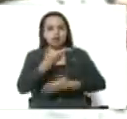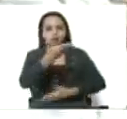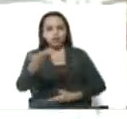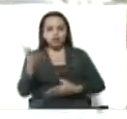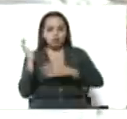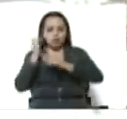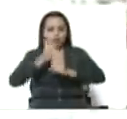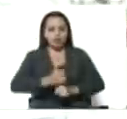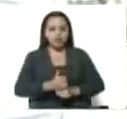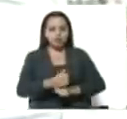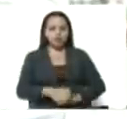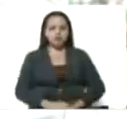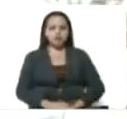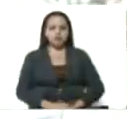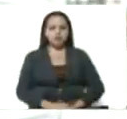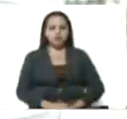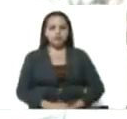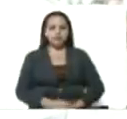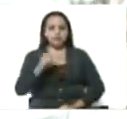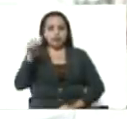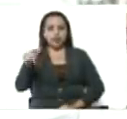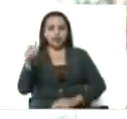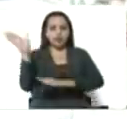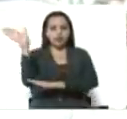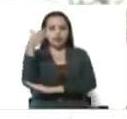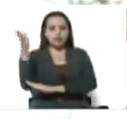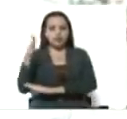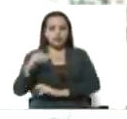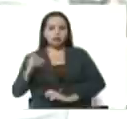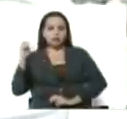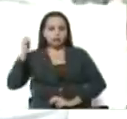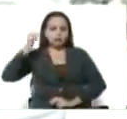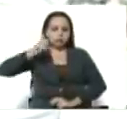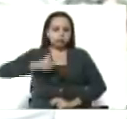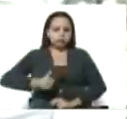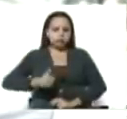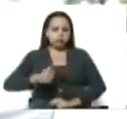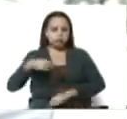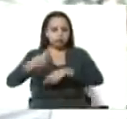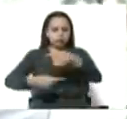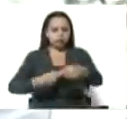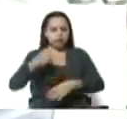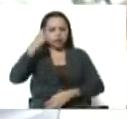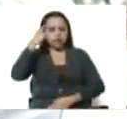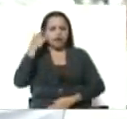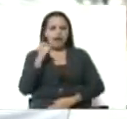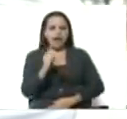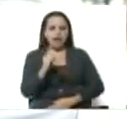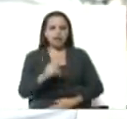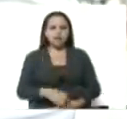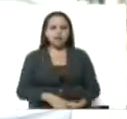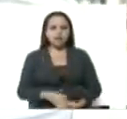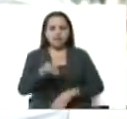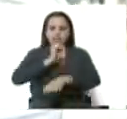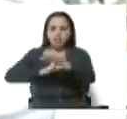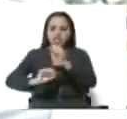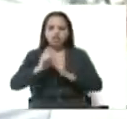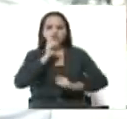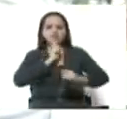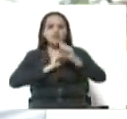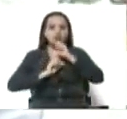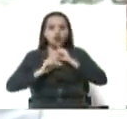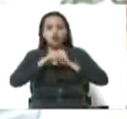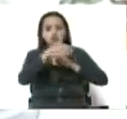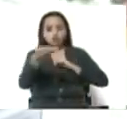confianza este estandarte a lo largo de estos días ha sorteado dificultades que